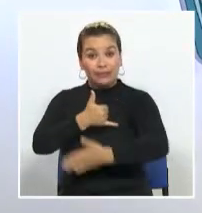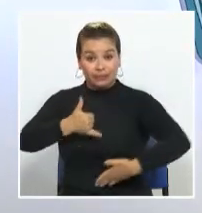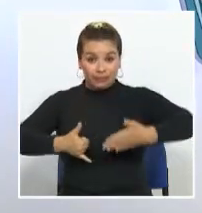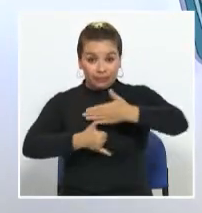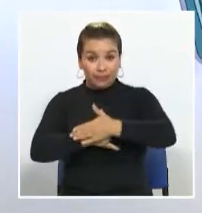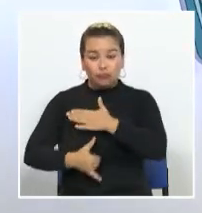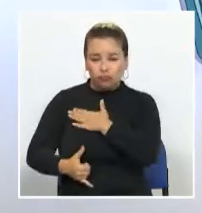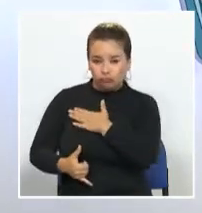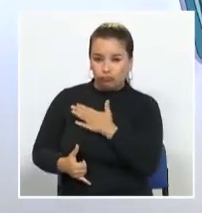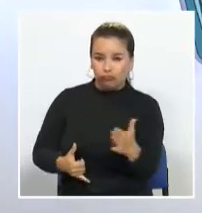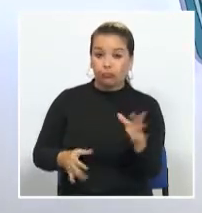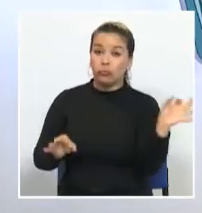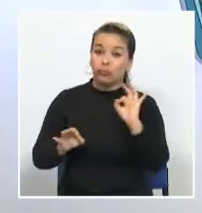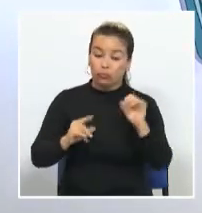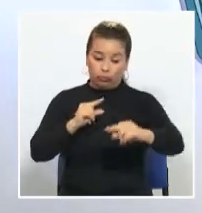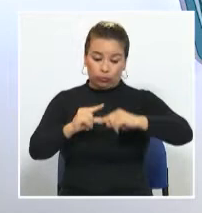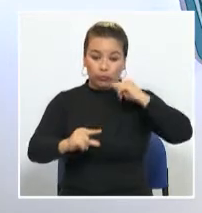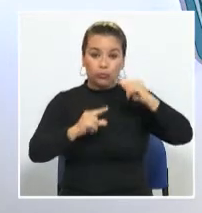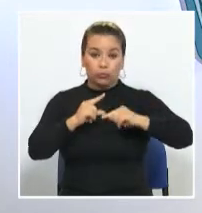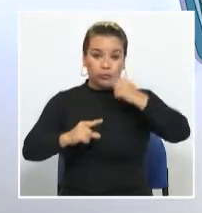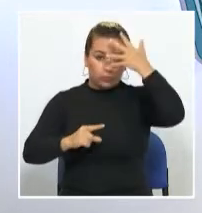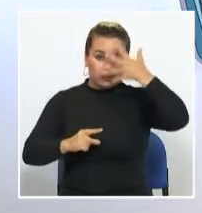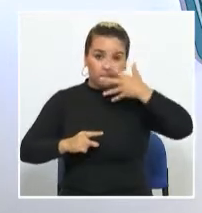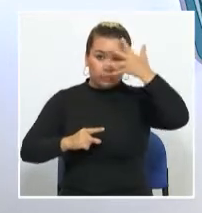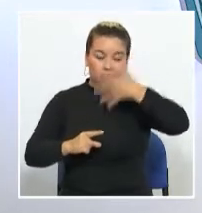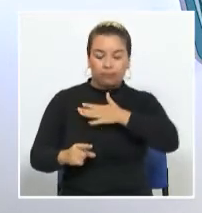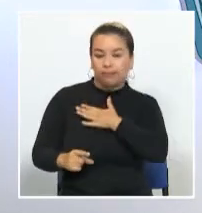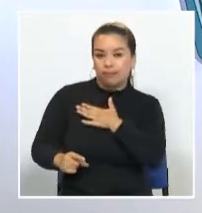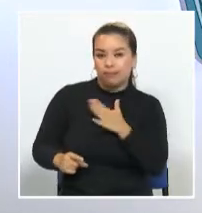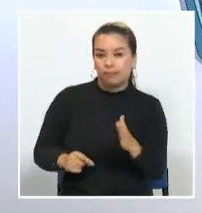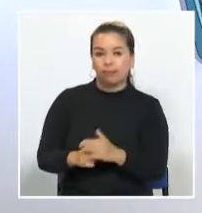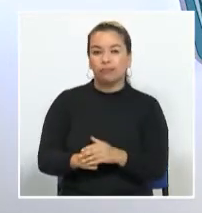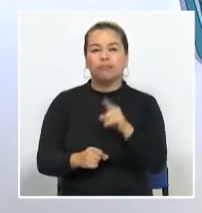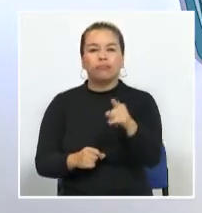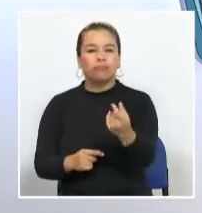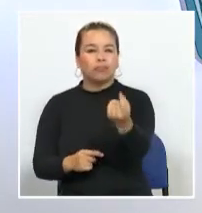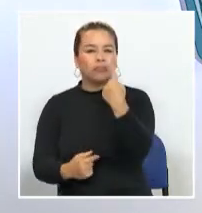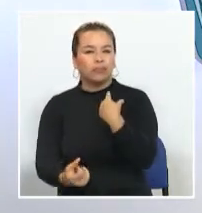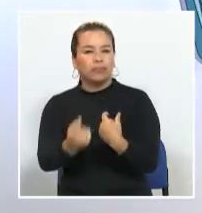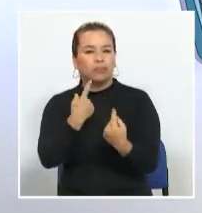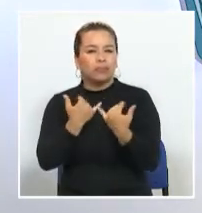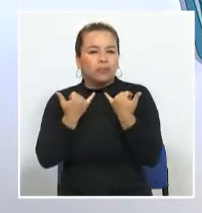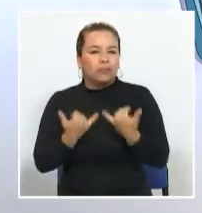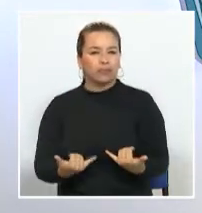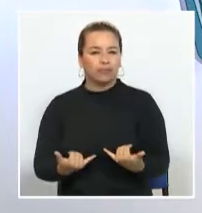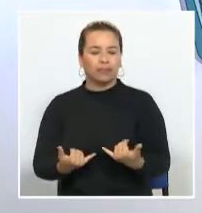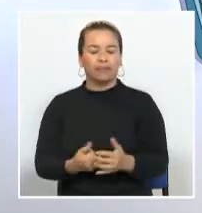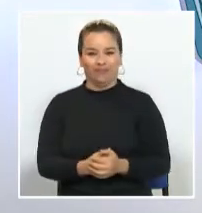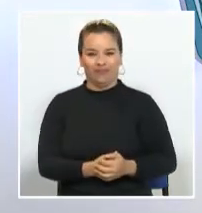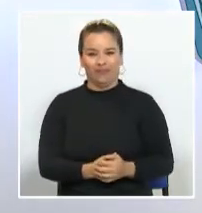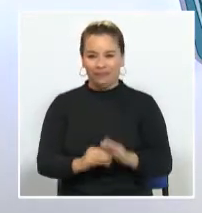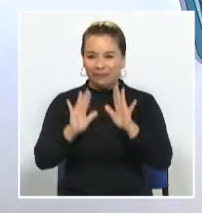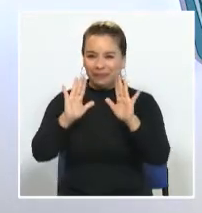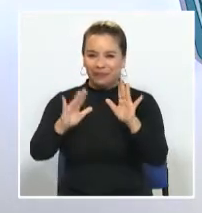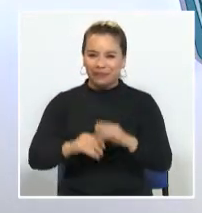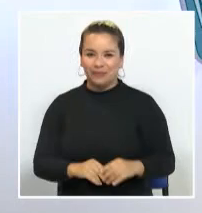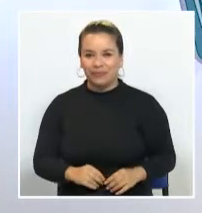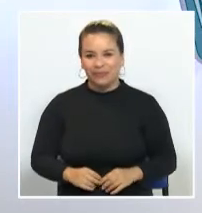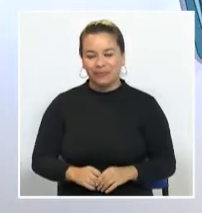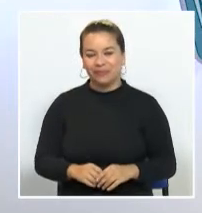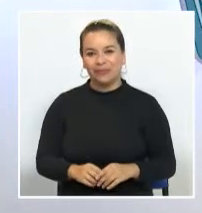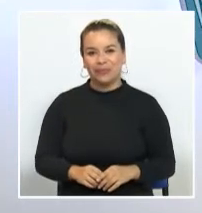018-127-222 o escribirnos a través de Facebook Live para leer sus preguntas en este momento en vivo y en directo. Ya regresamos con ustedes.